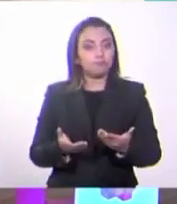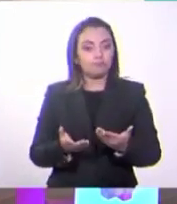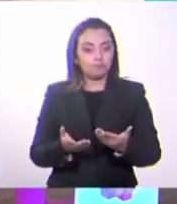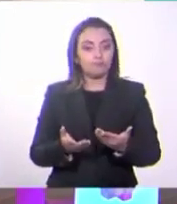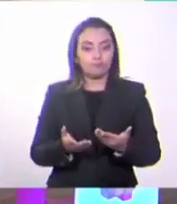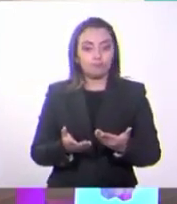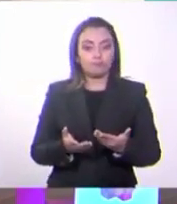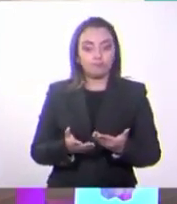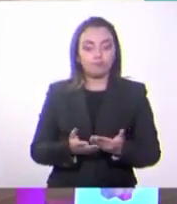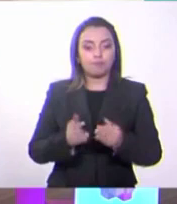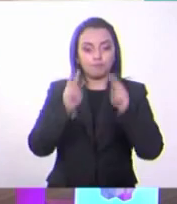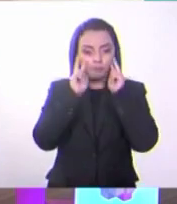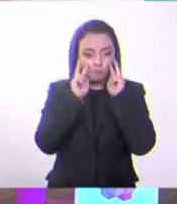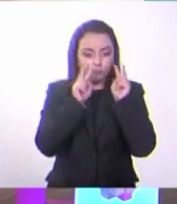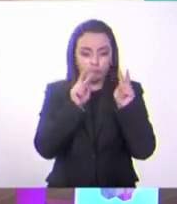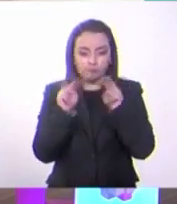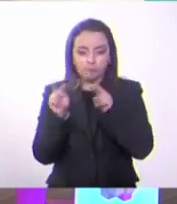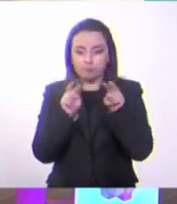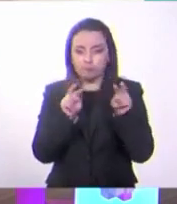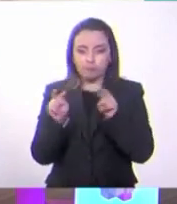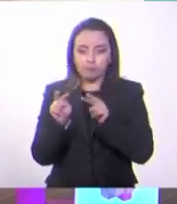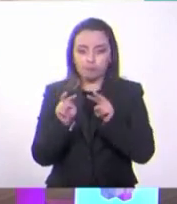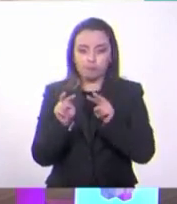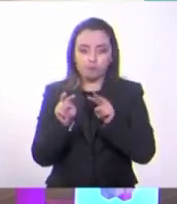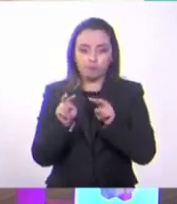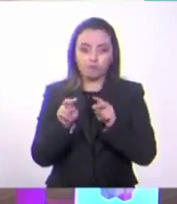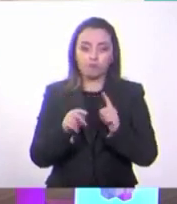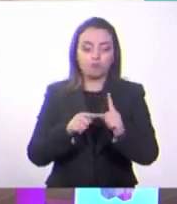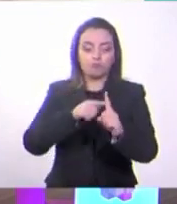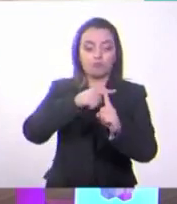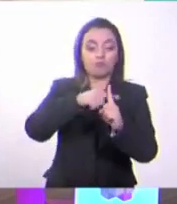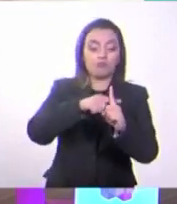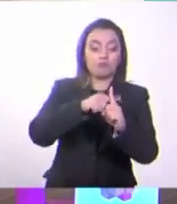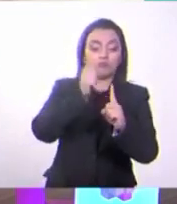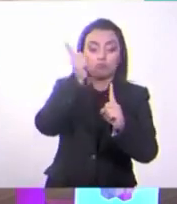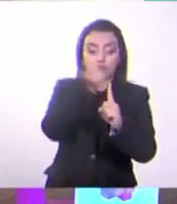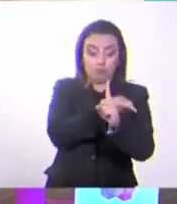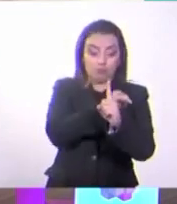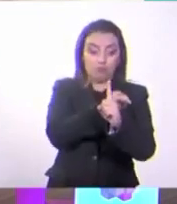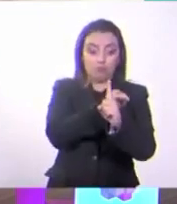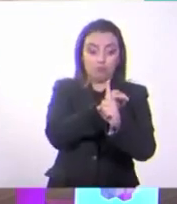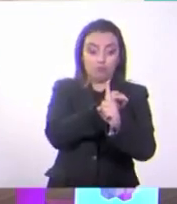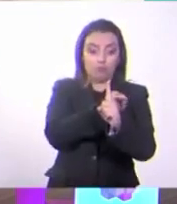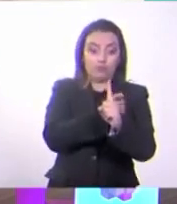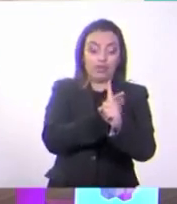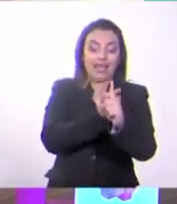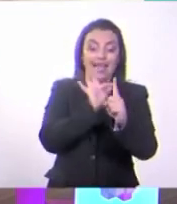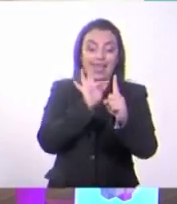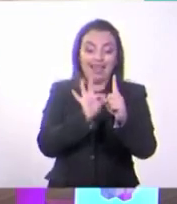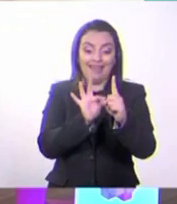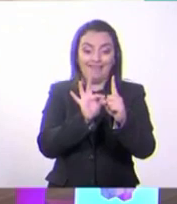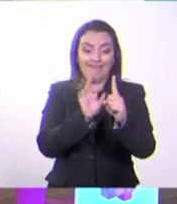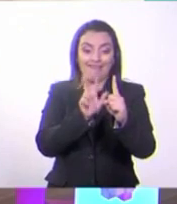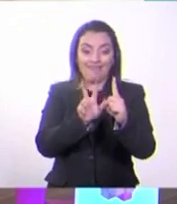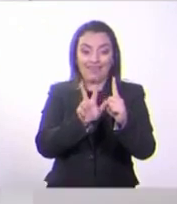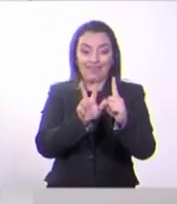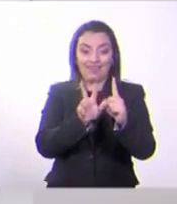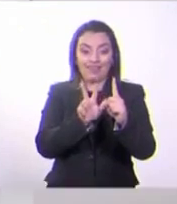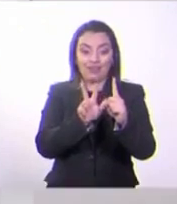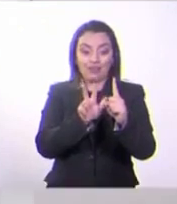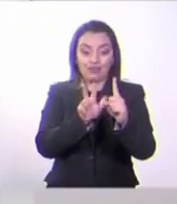Si observas la gráfica de mi función, f de 3, es decir, cuando x vale